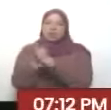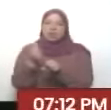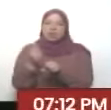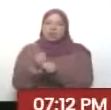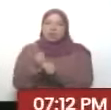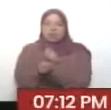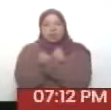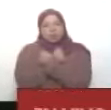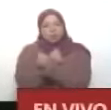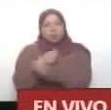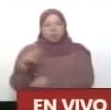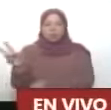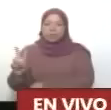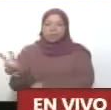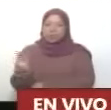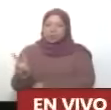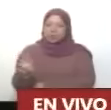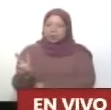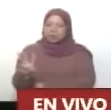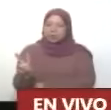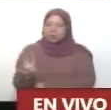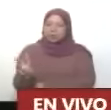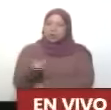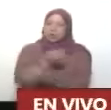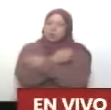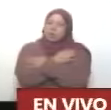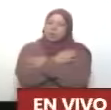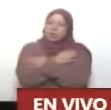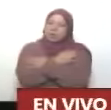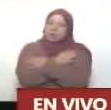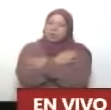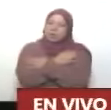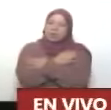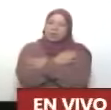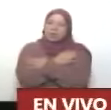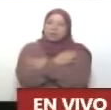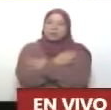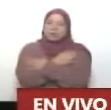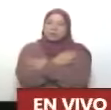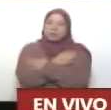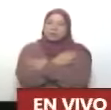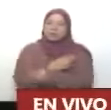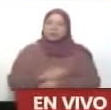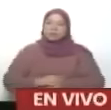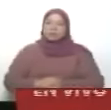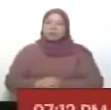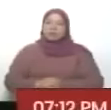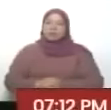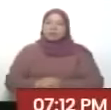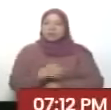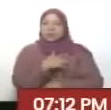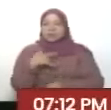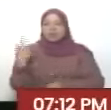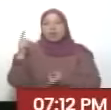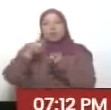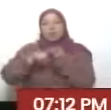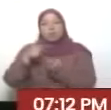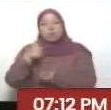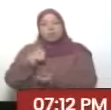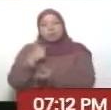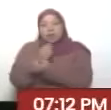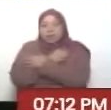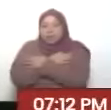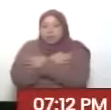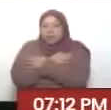nutro de su amor. Nos abrazamos varias veces. Ella quiere mucho a Silvia también, se